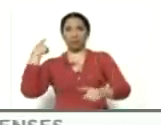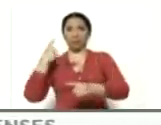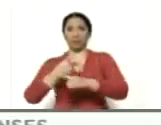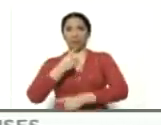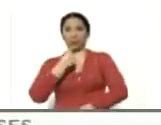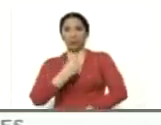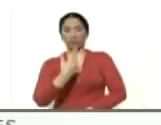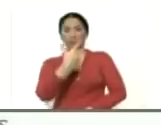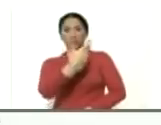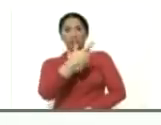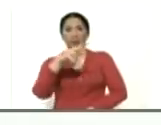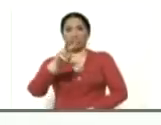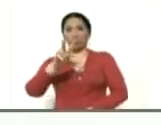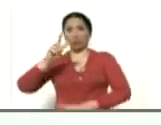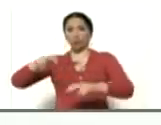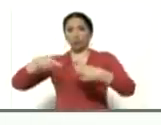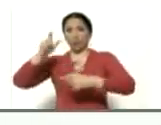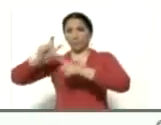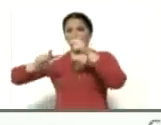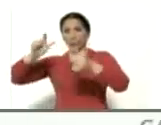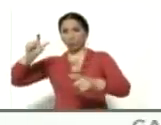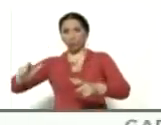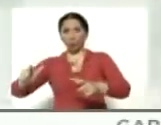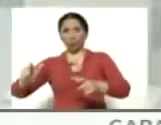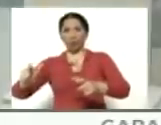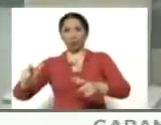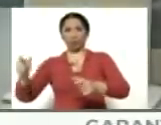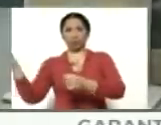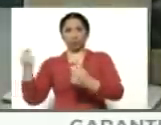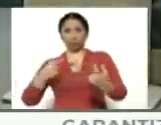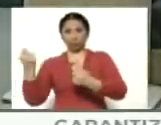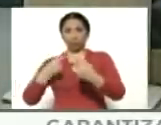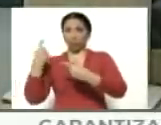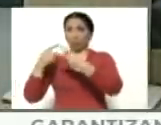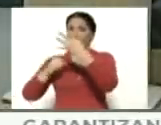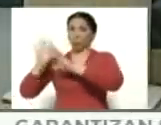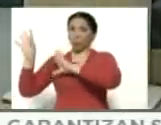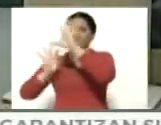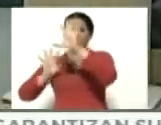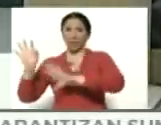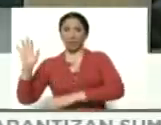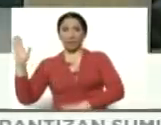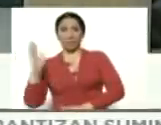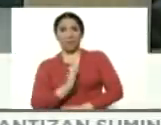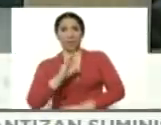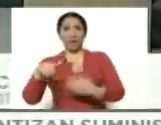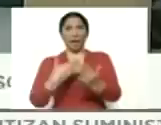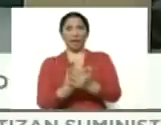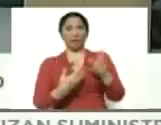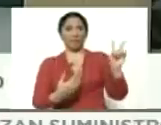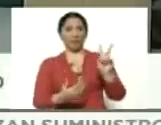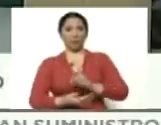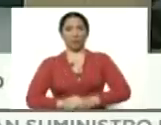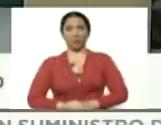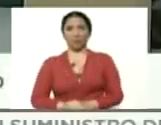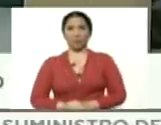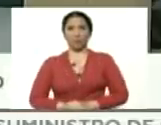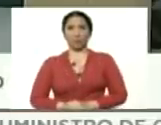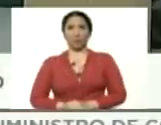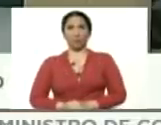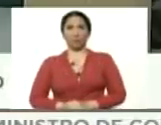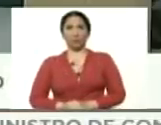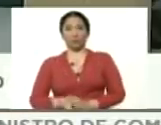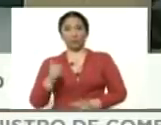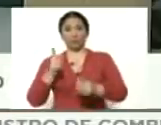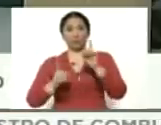tenemos 32 casos importados o porque provengan directamente de algunos de